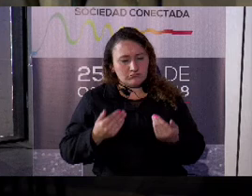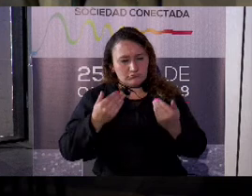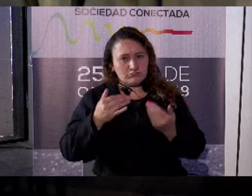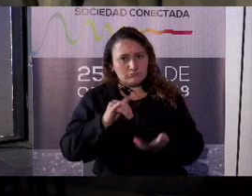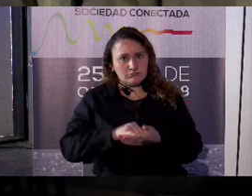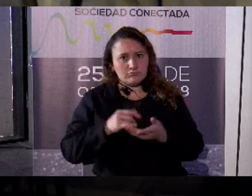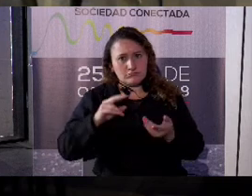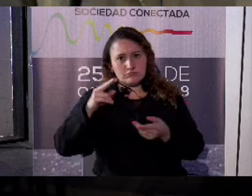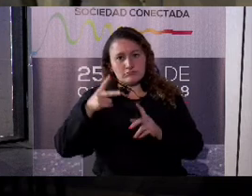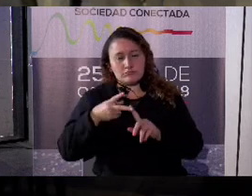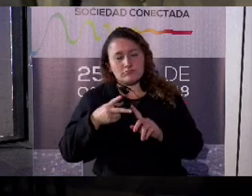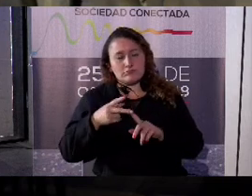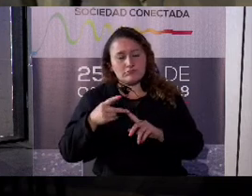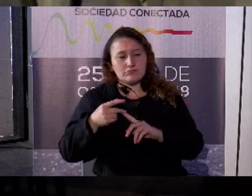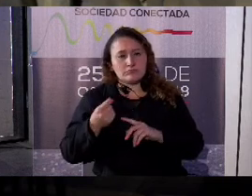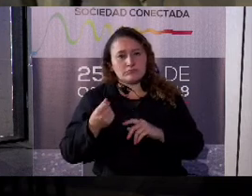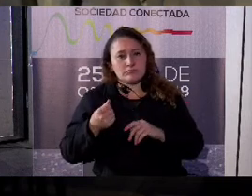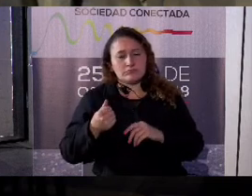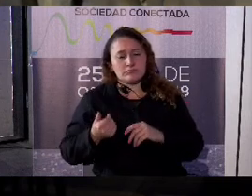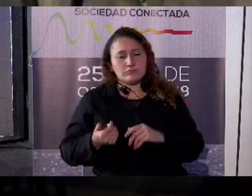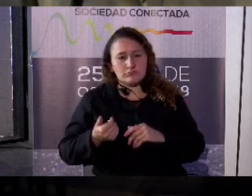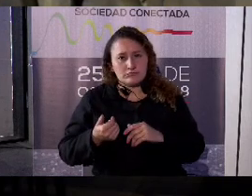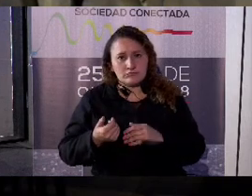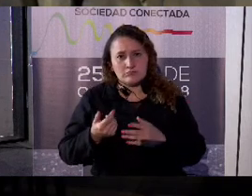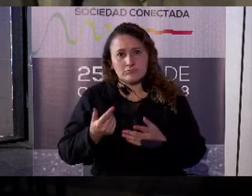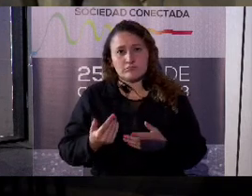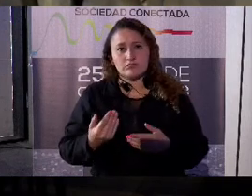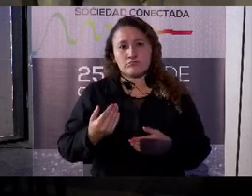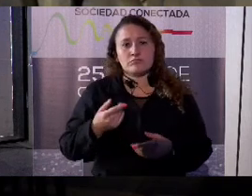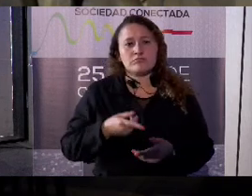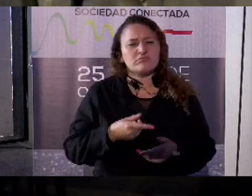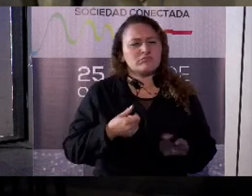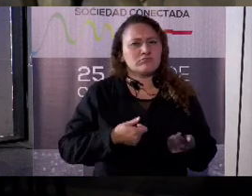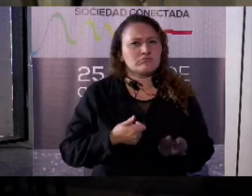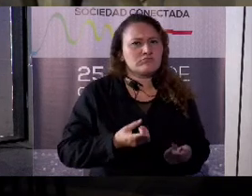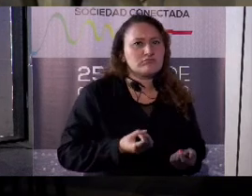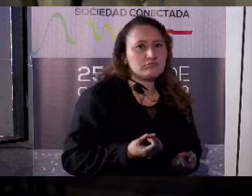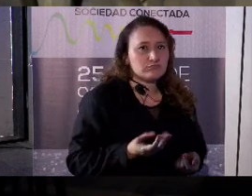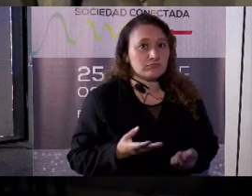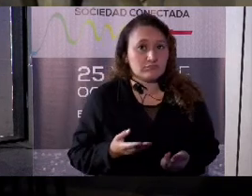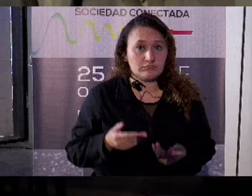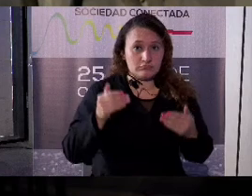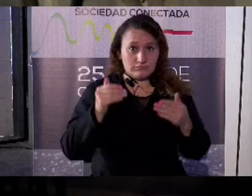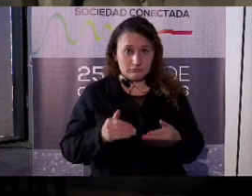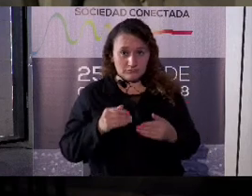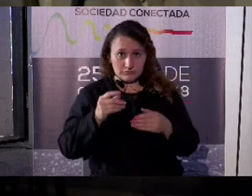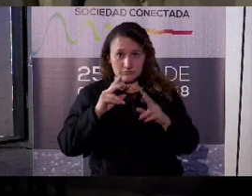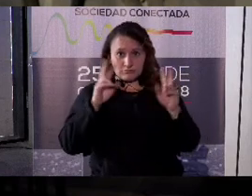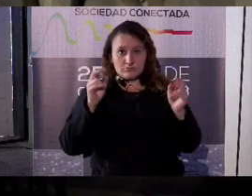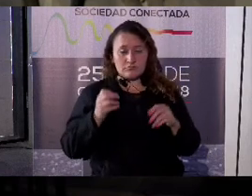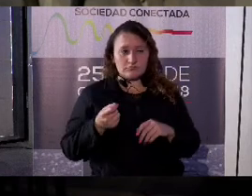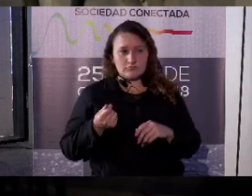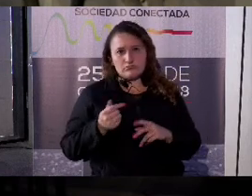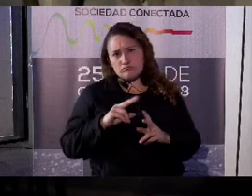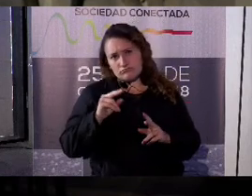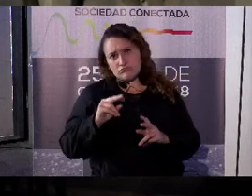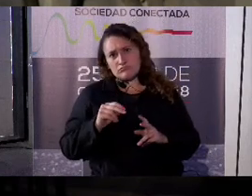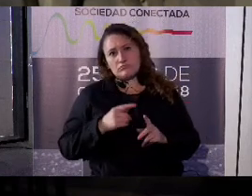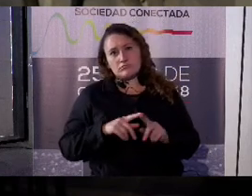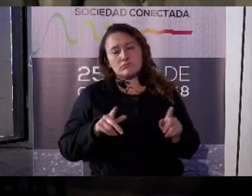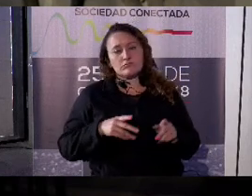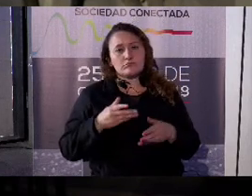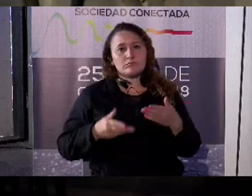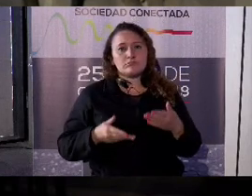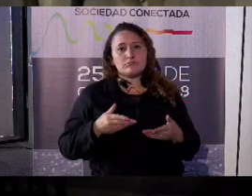genera el caso de uso entendiendo el valor eh No limitado al tema económico por supuesto dependiendo del actor con el que